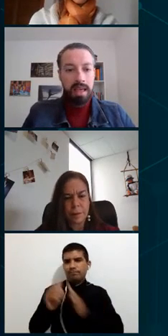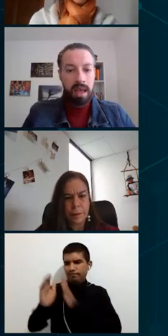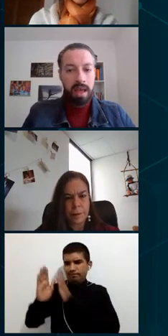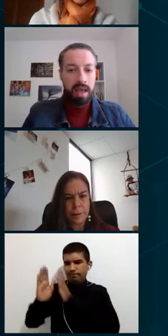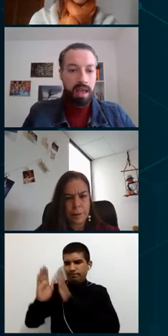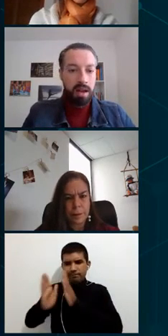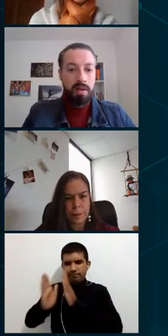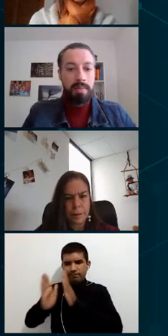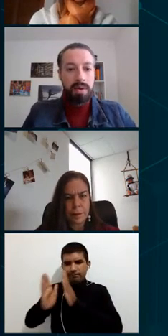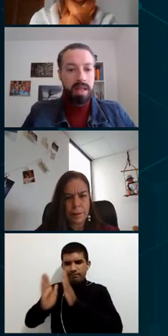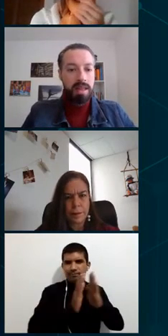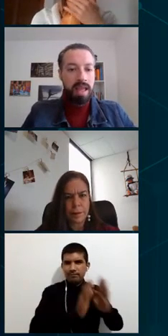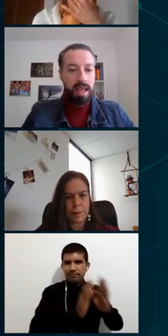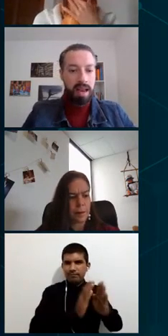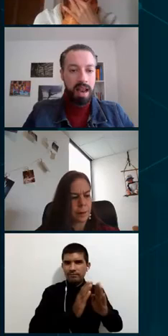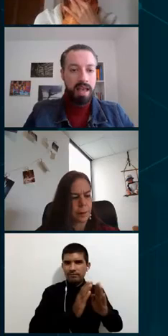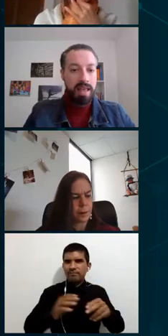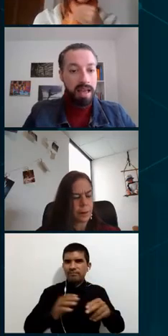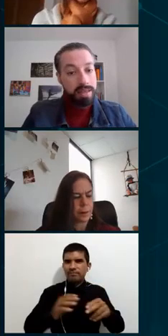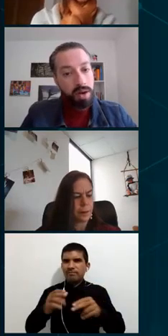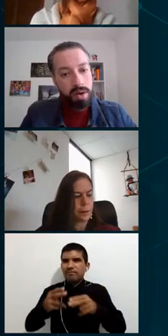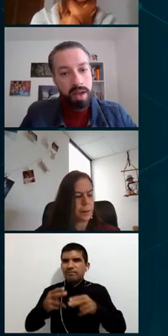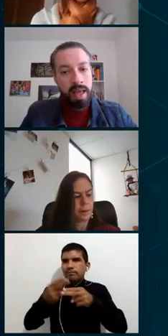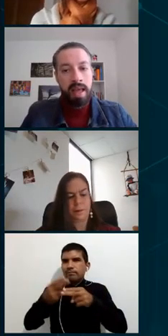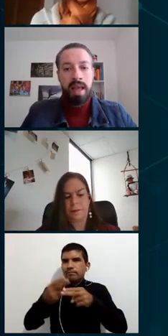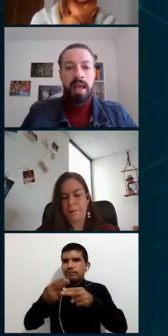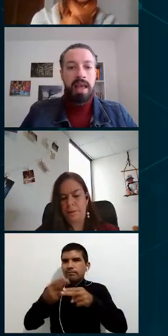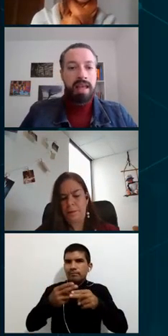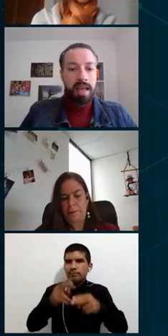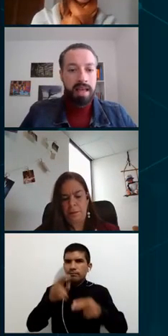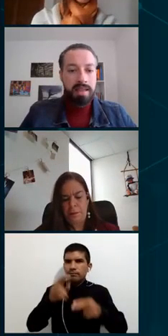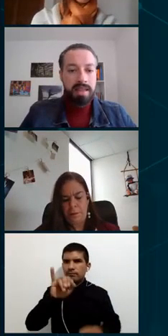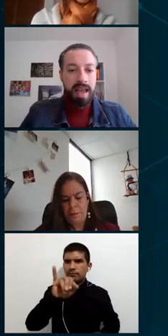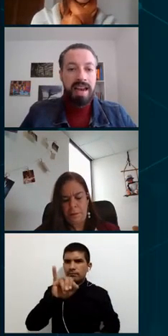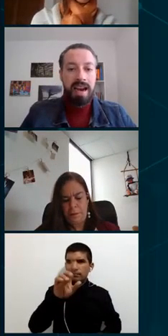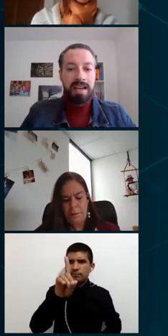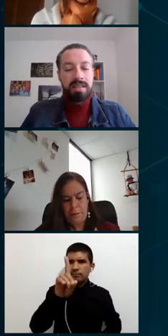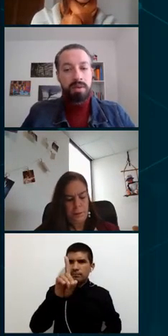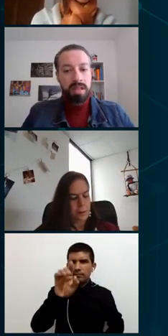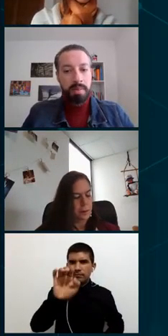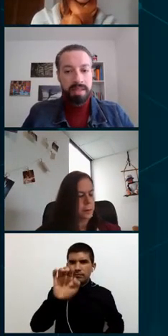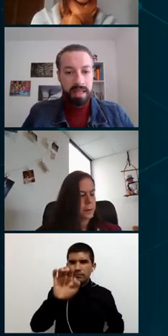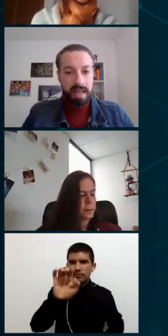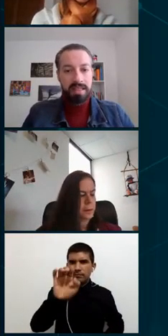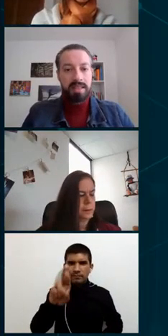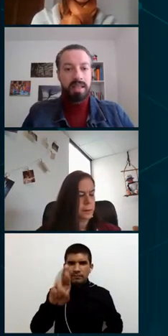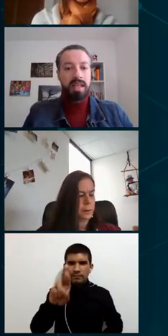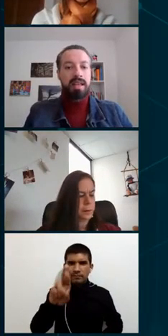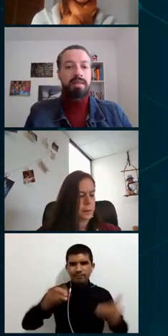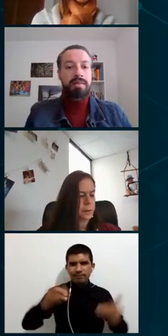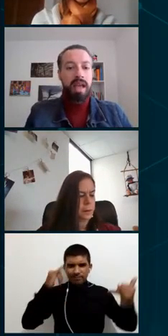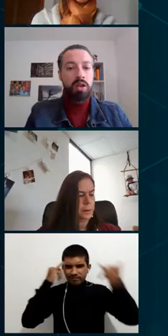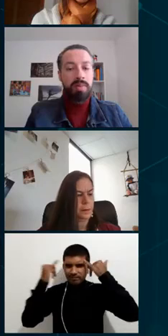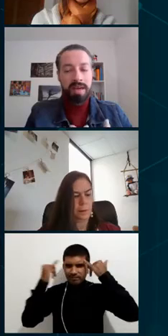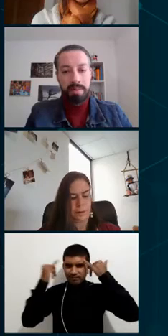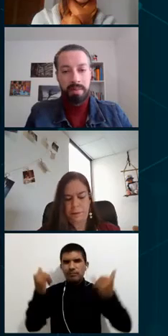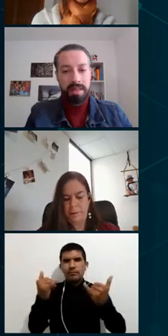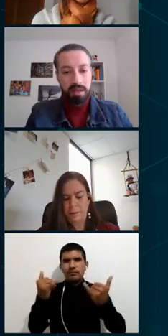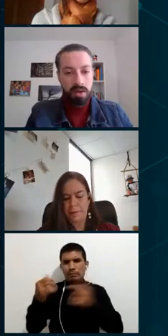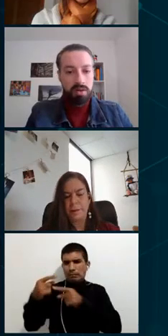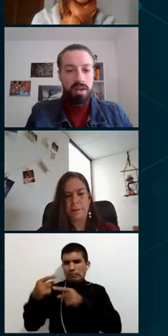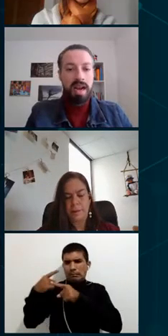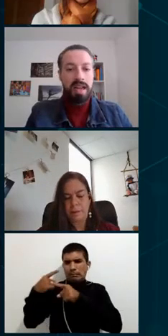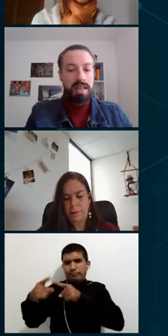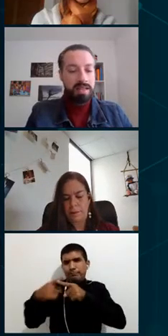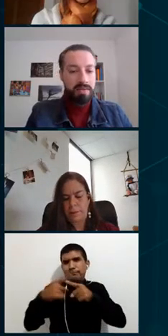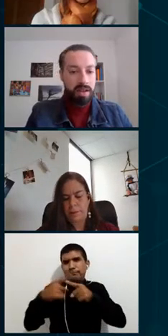Y aquí lo importante en la ideación es generar esas múltiples ideas que nos van a